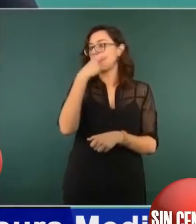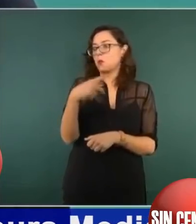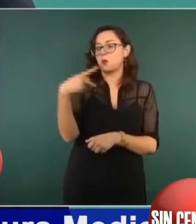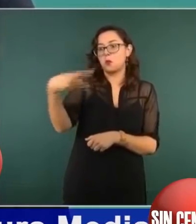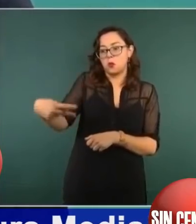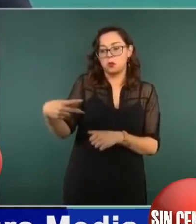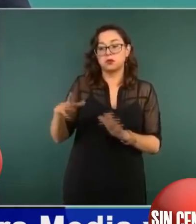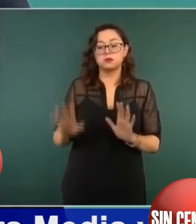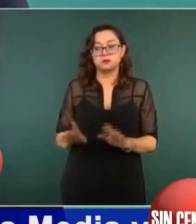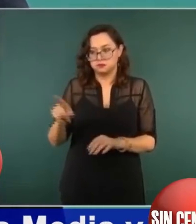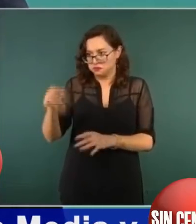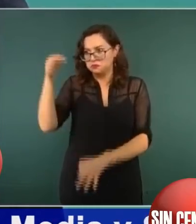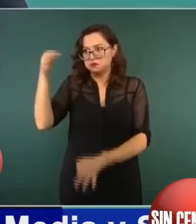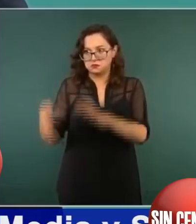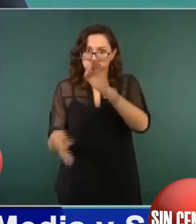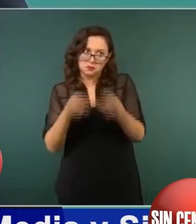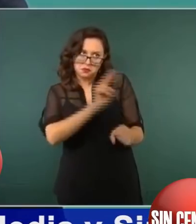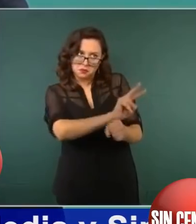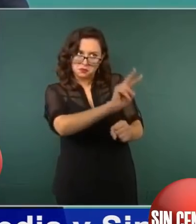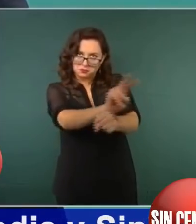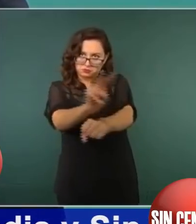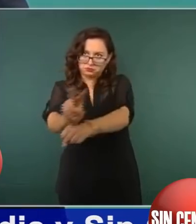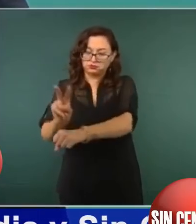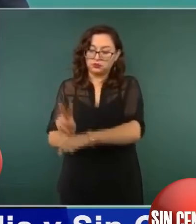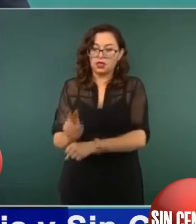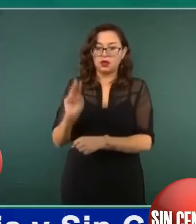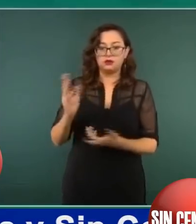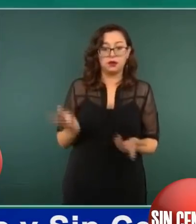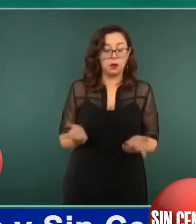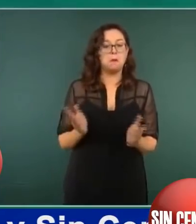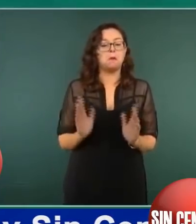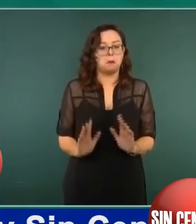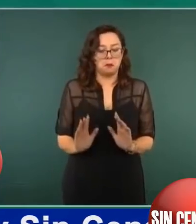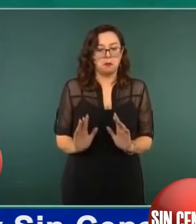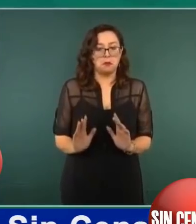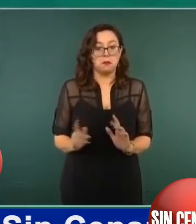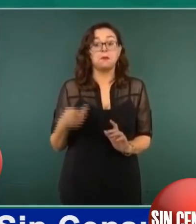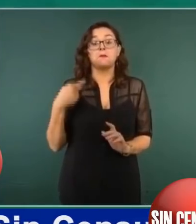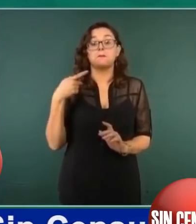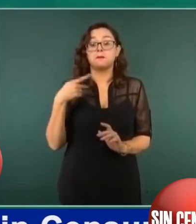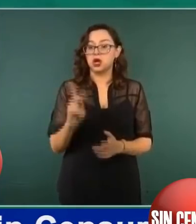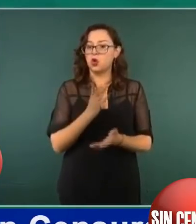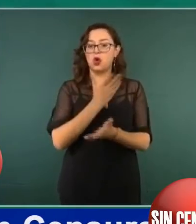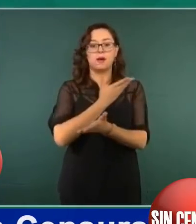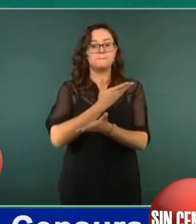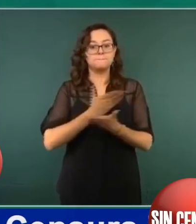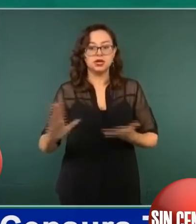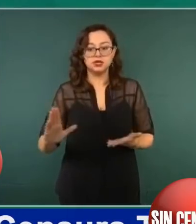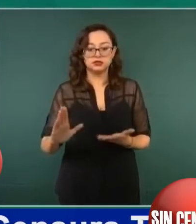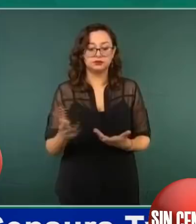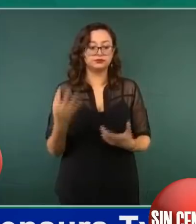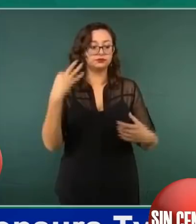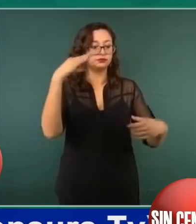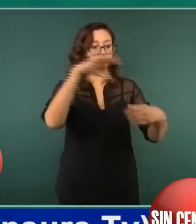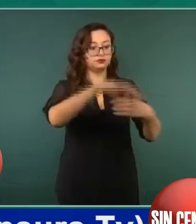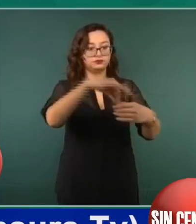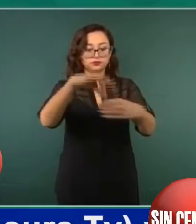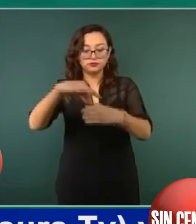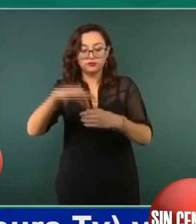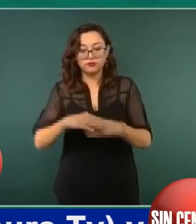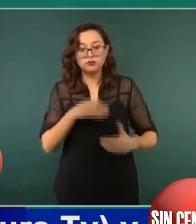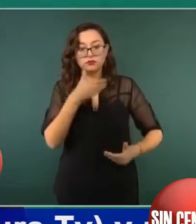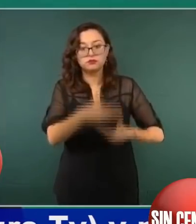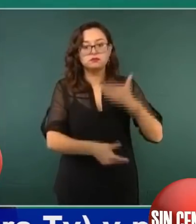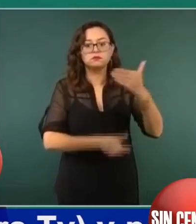de esa fiscalía, yo, una vez que comiencen los procesos electorales y